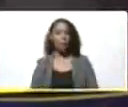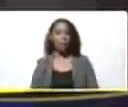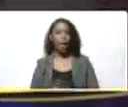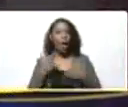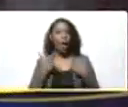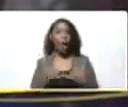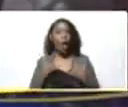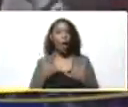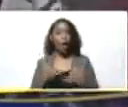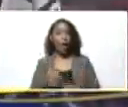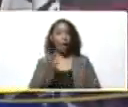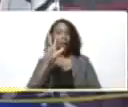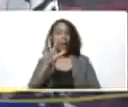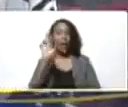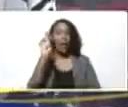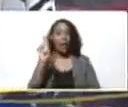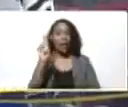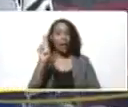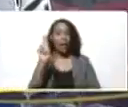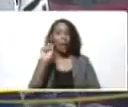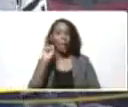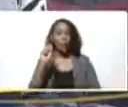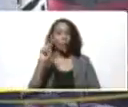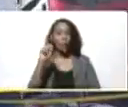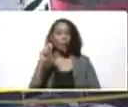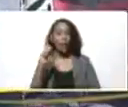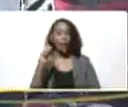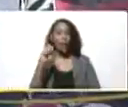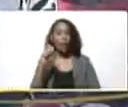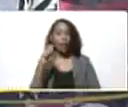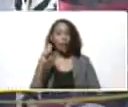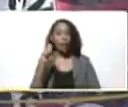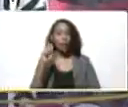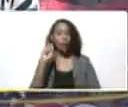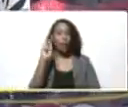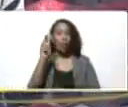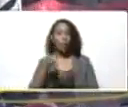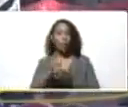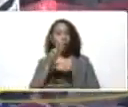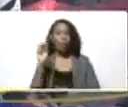Ahora con las 3R. .net 2030.